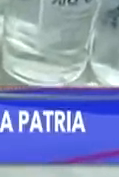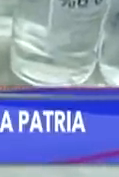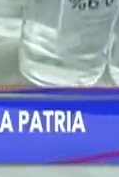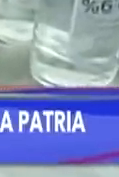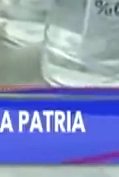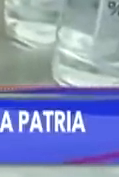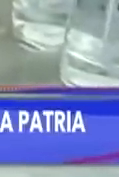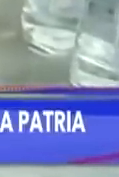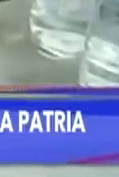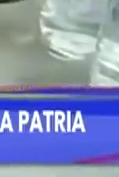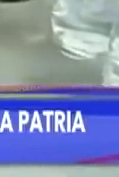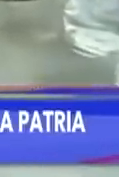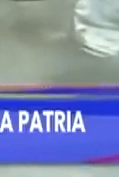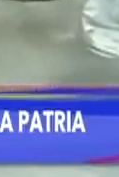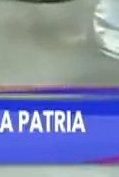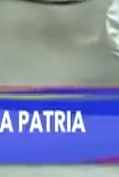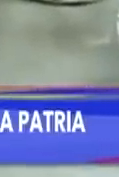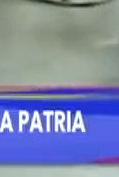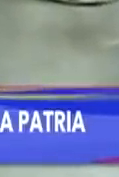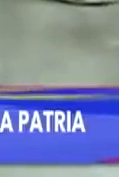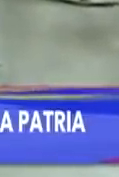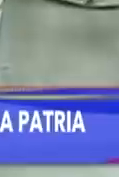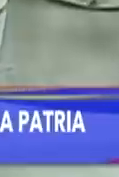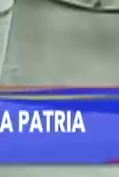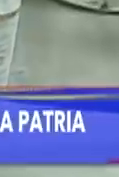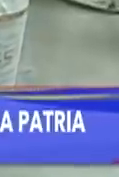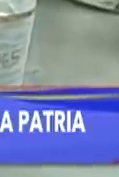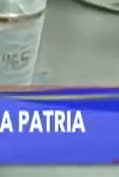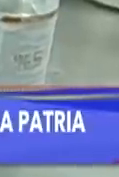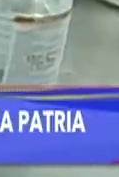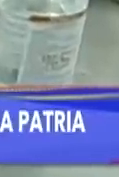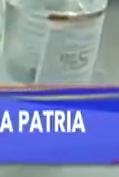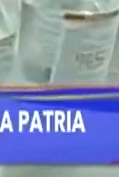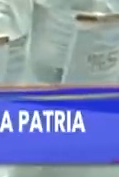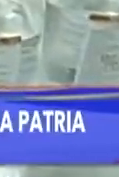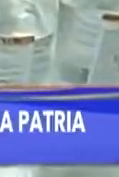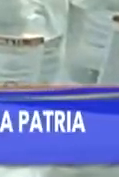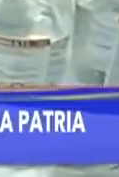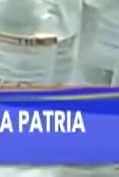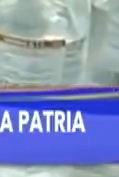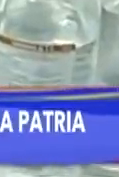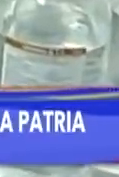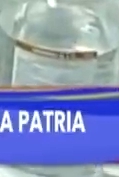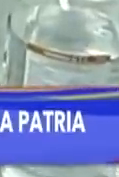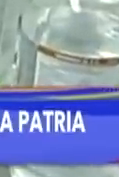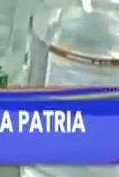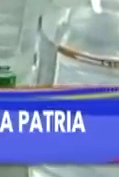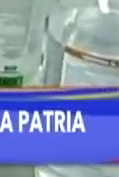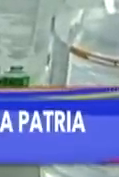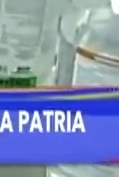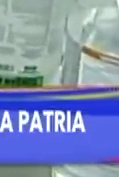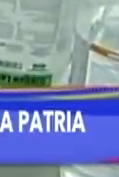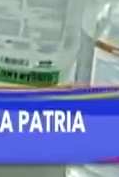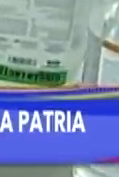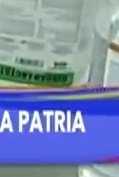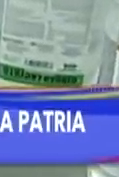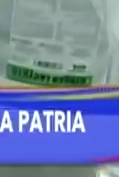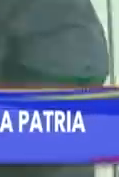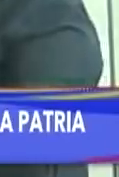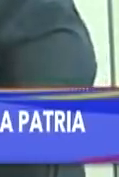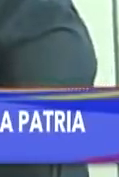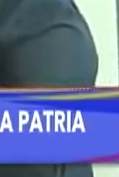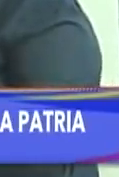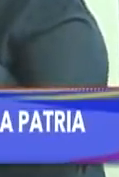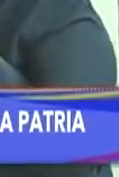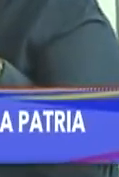este hospital y nos encontramos con el doctor Jesús. Jesús, hoy día del médico, cuando este quirófano está tan hermoso,